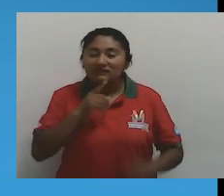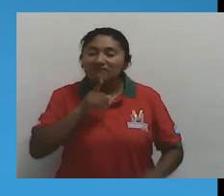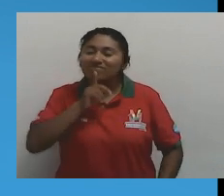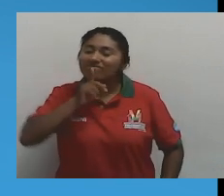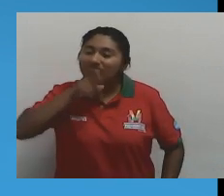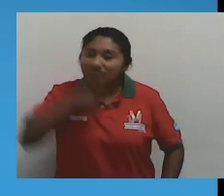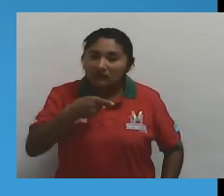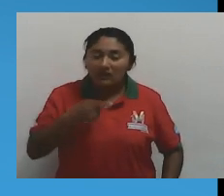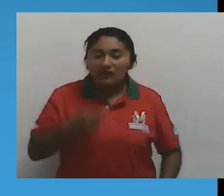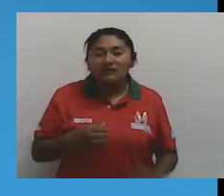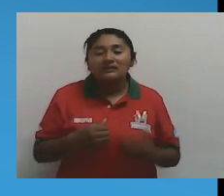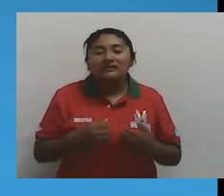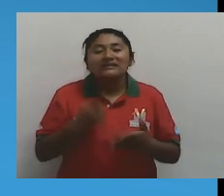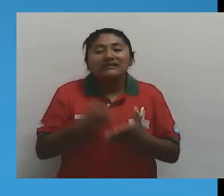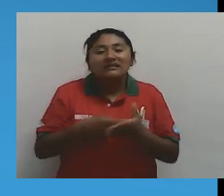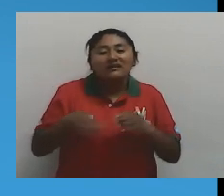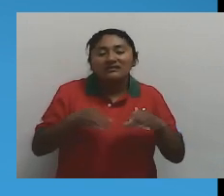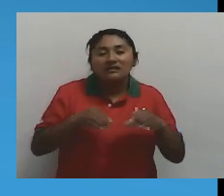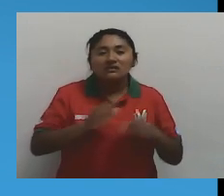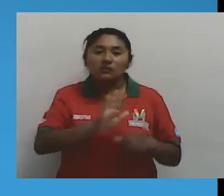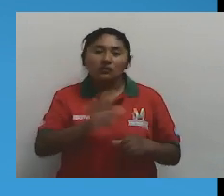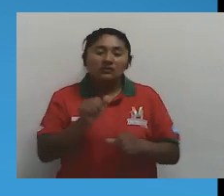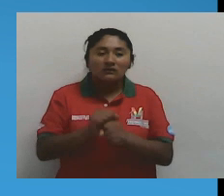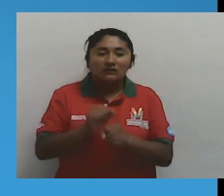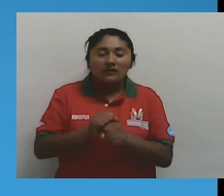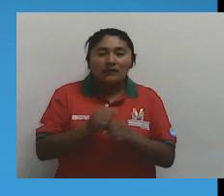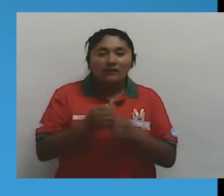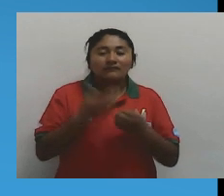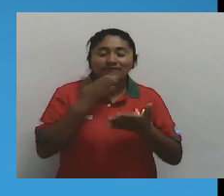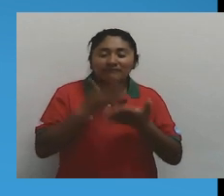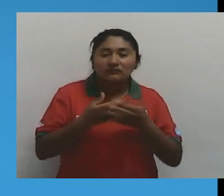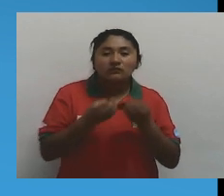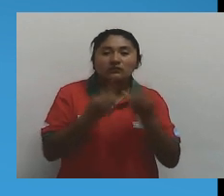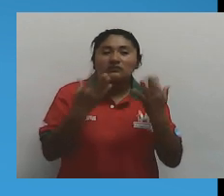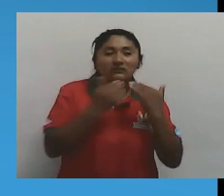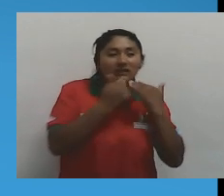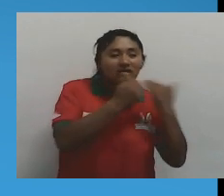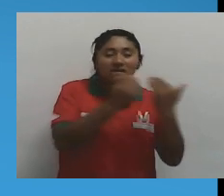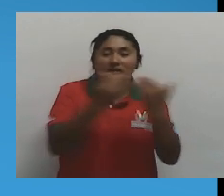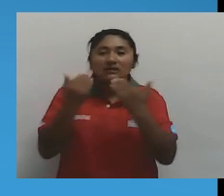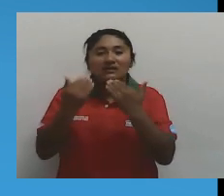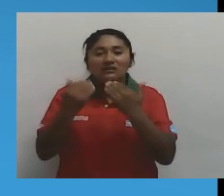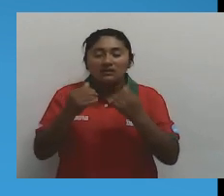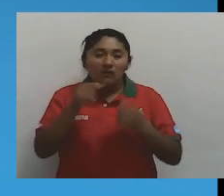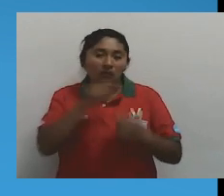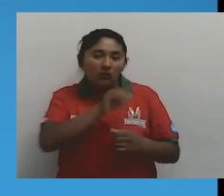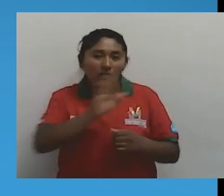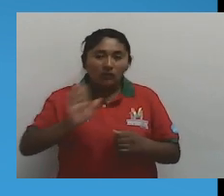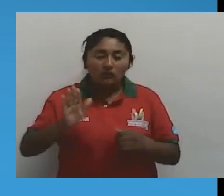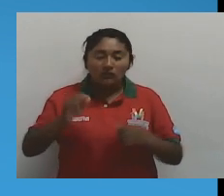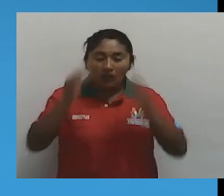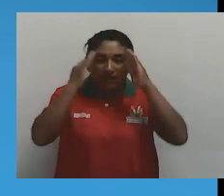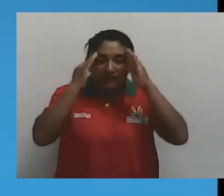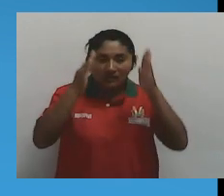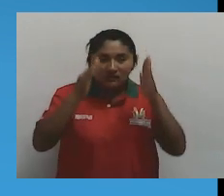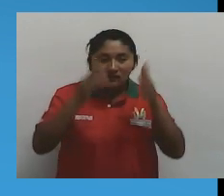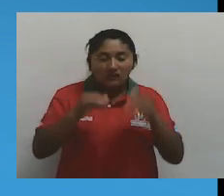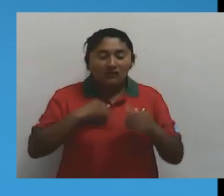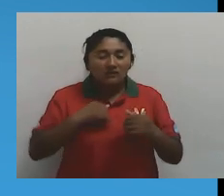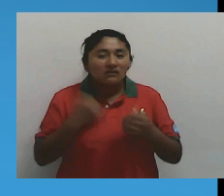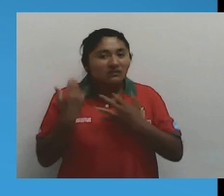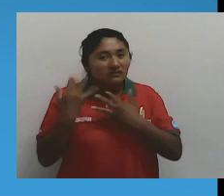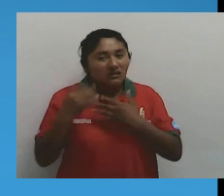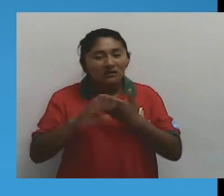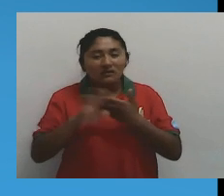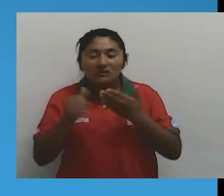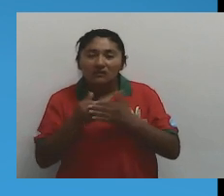no les alargo más. Y agradezco a todos por su atención y espero que estas breves pautas que hemos recibido, no solo de mi disciplina, sino de